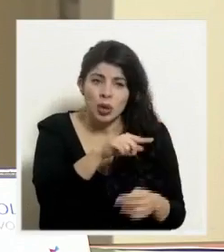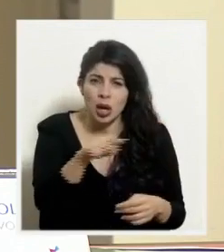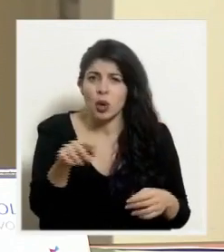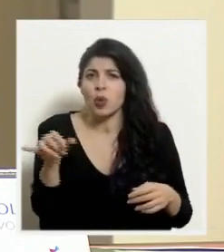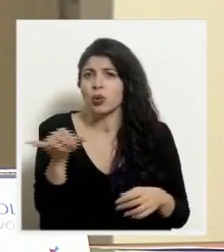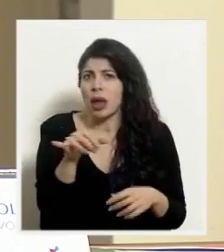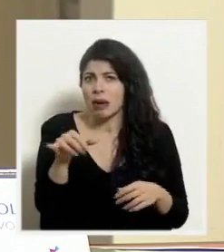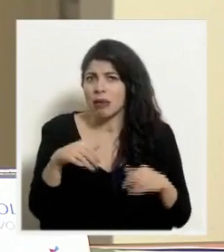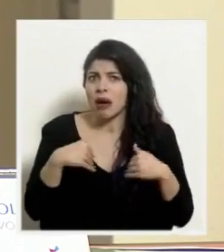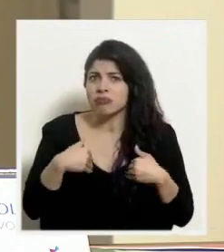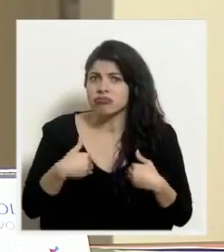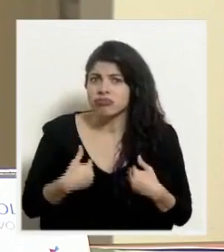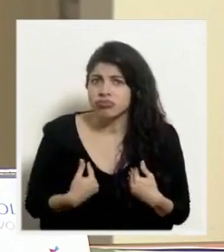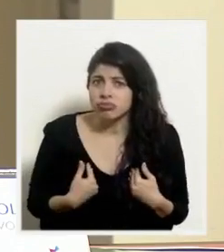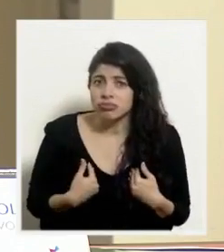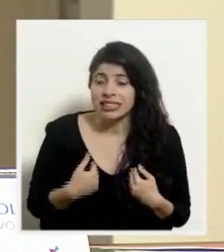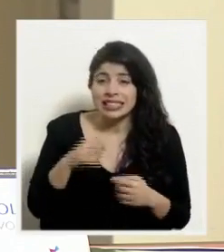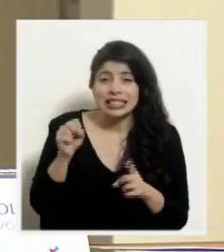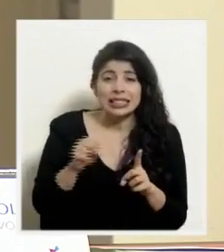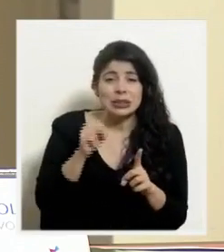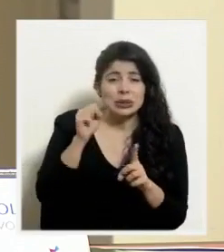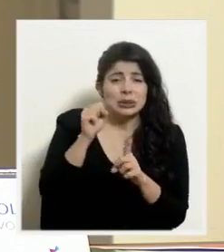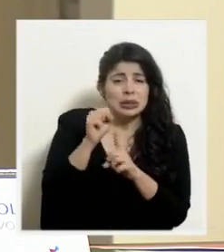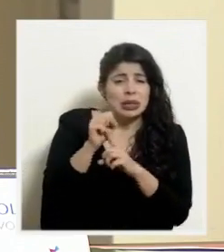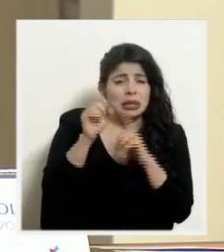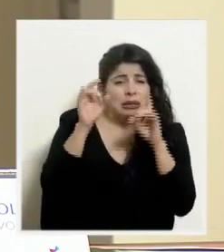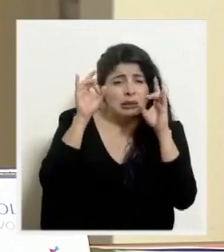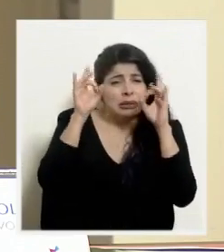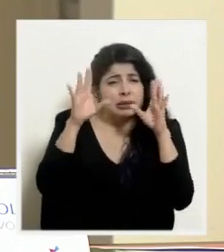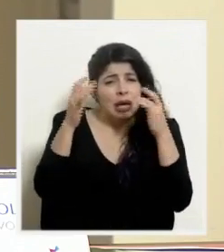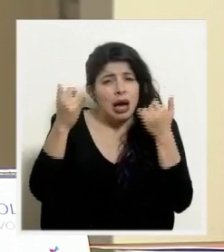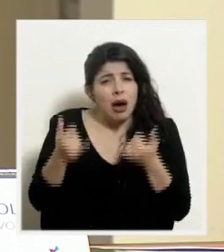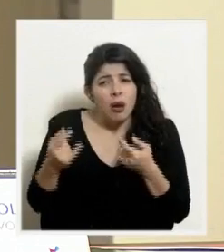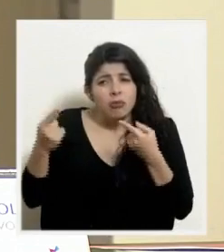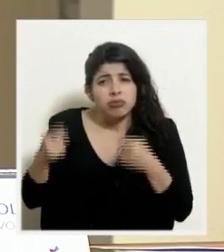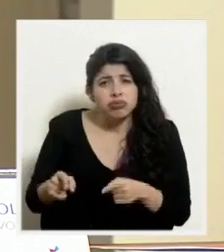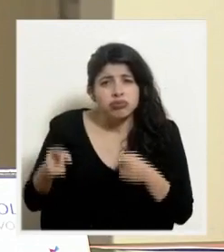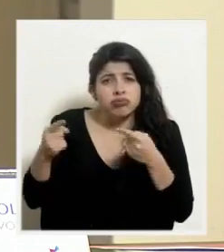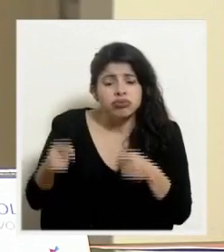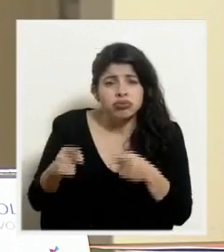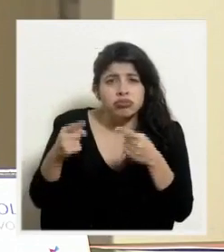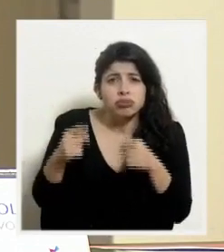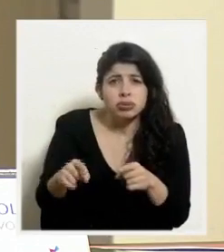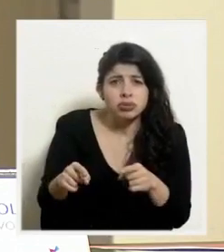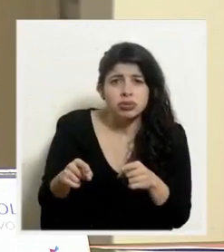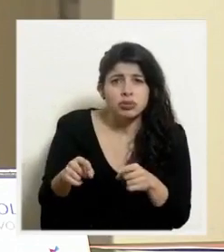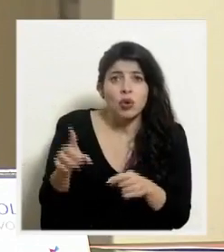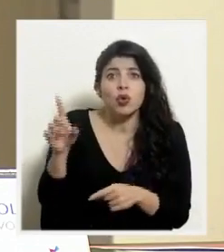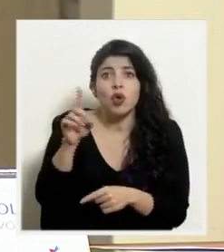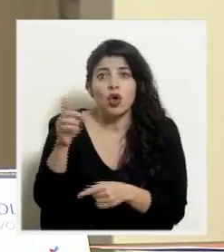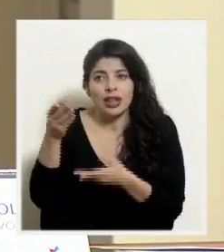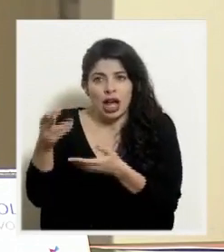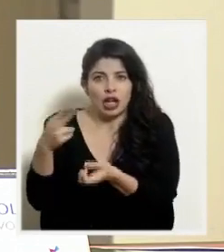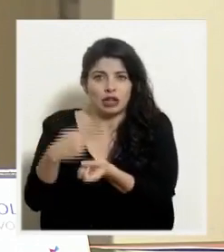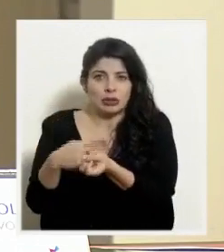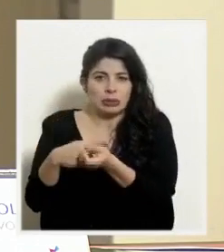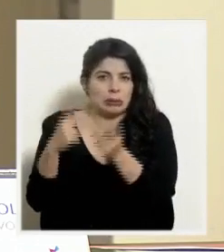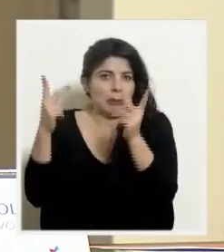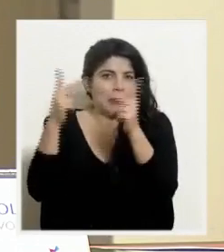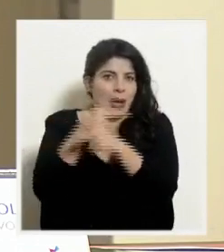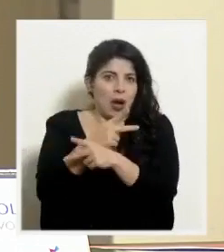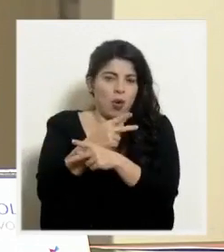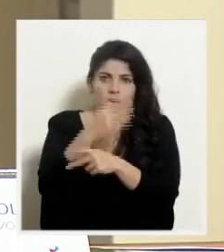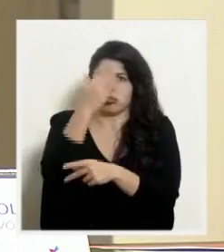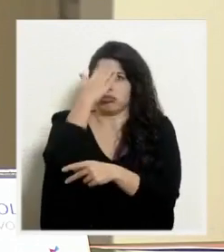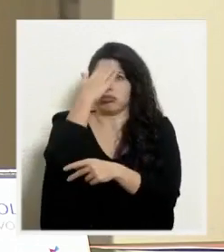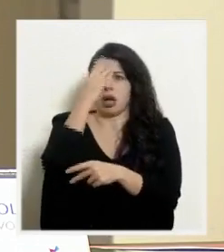tenemos eso. Las situaciones más críticas que estamos viviendo, las estamos viviendo en el ámbito hospitalario. Eso es